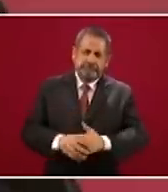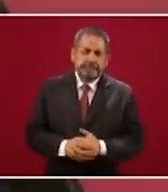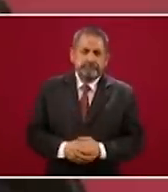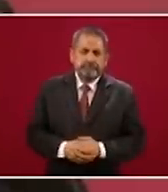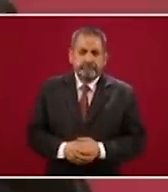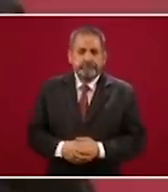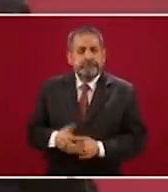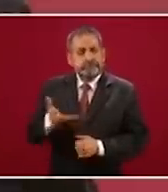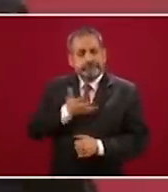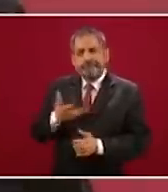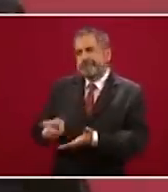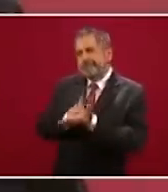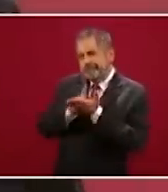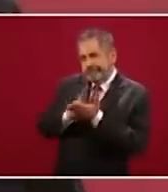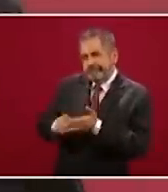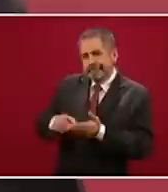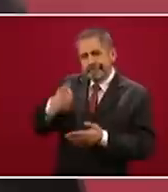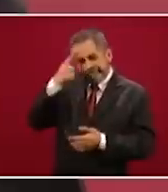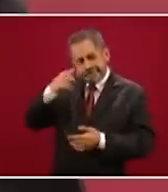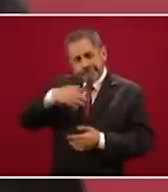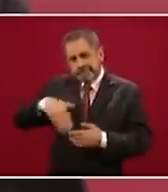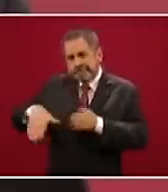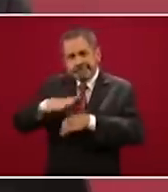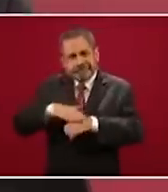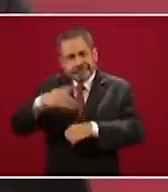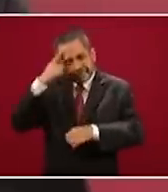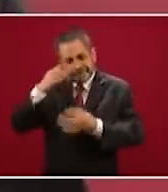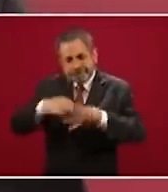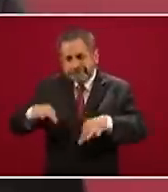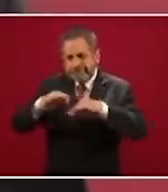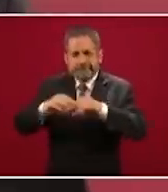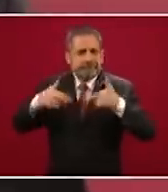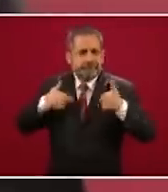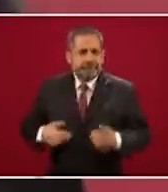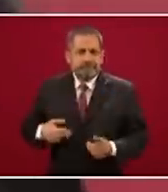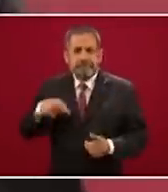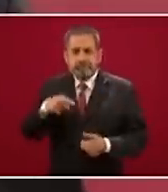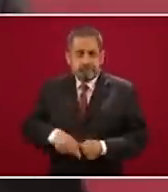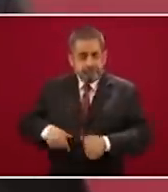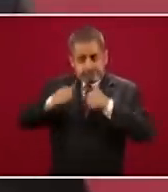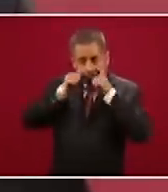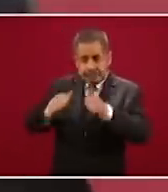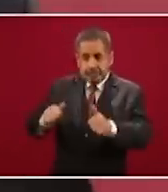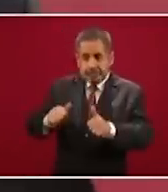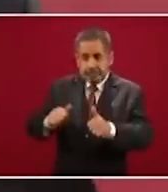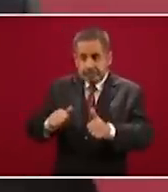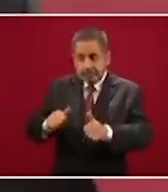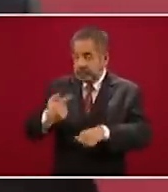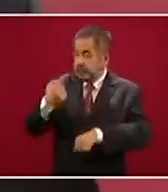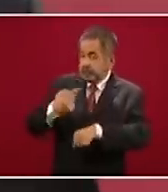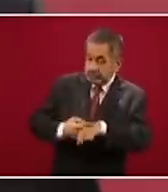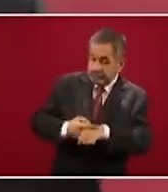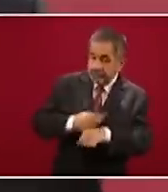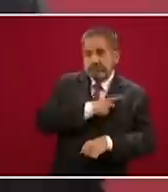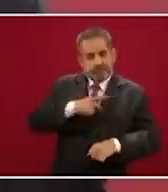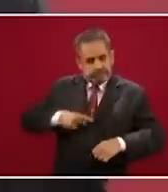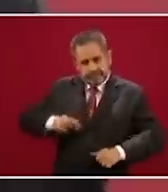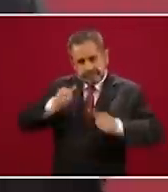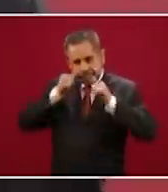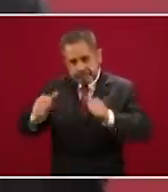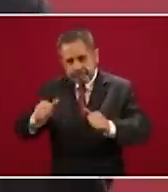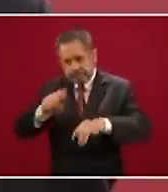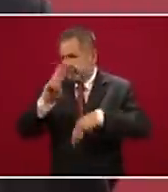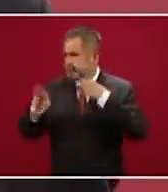Es un derecho elemental, pues, del ser humano, a ser atendido en cualquier parte del